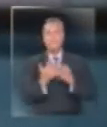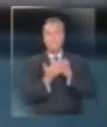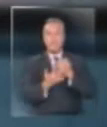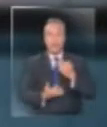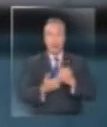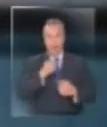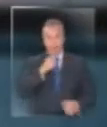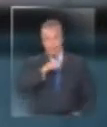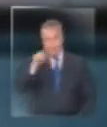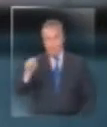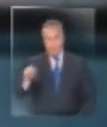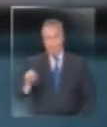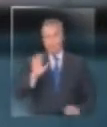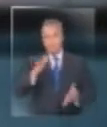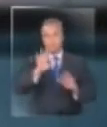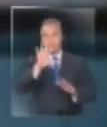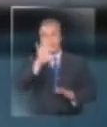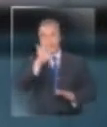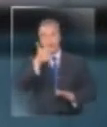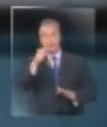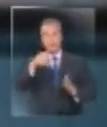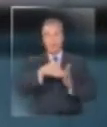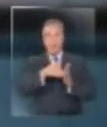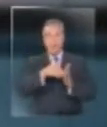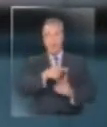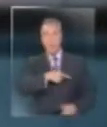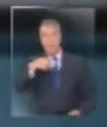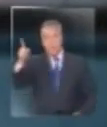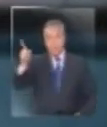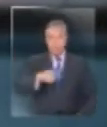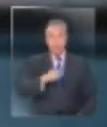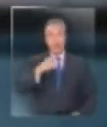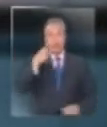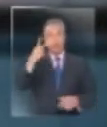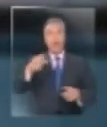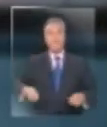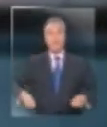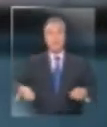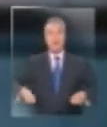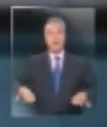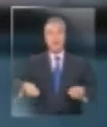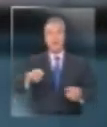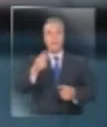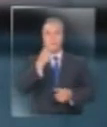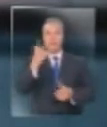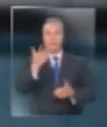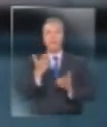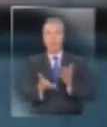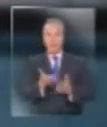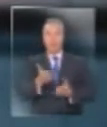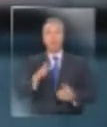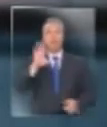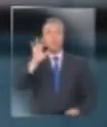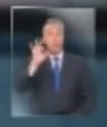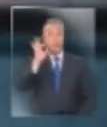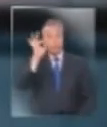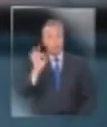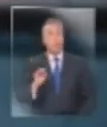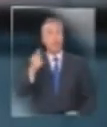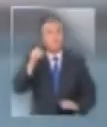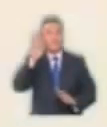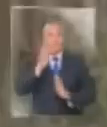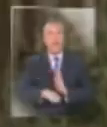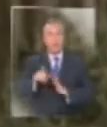que comenzará a los 560 mil pesos, ida y vuelta, más 2 maletas de 28 kilos. Un precio un 50% más barato que